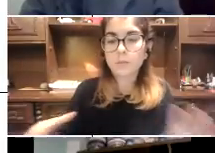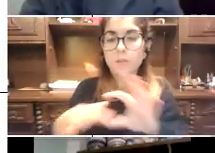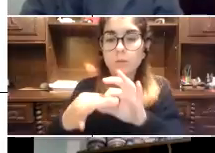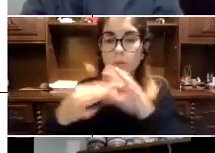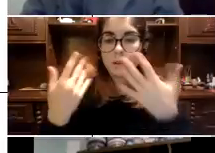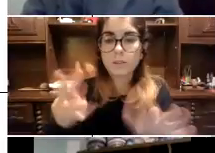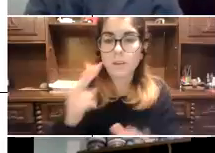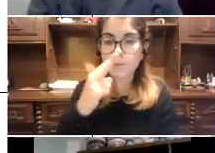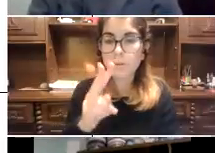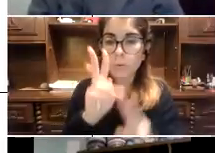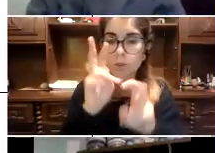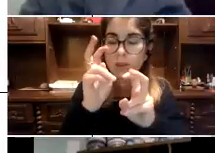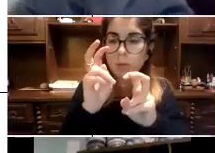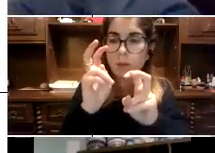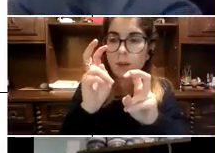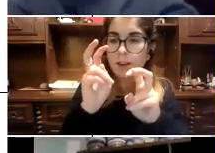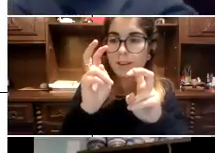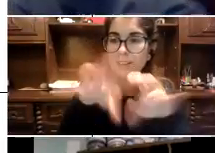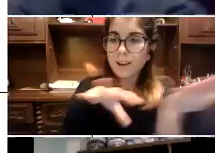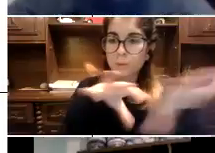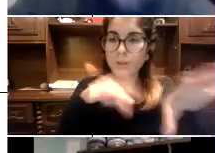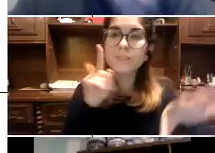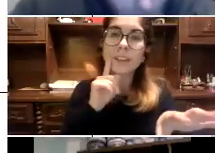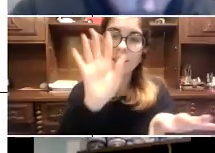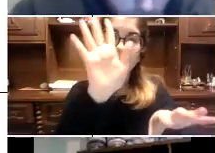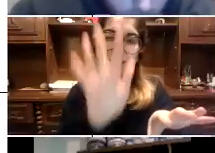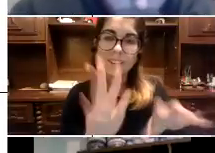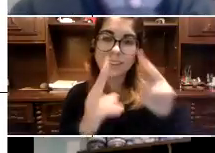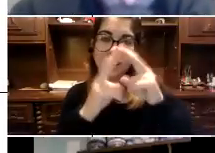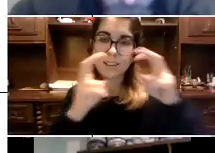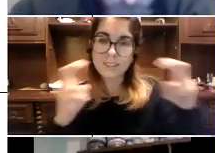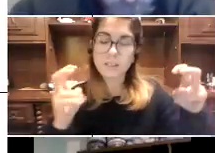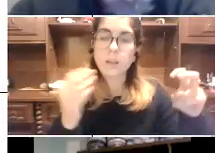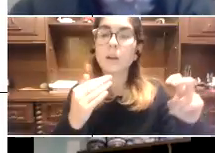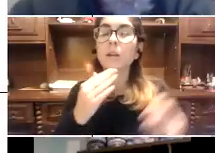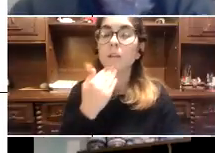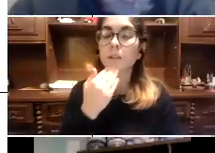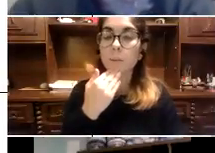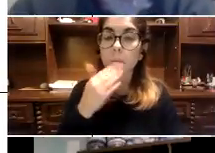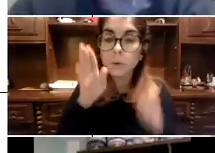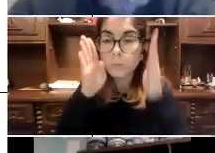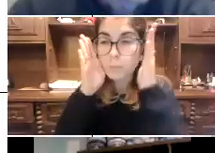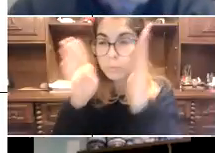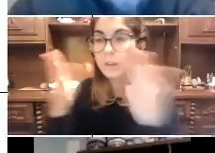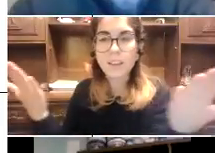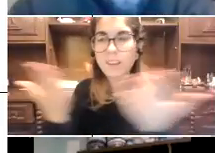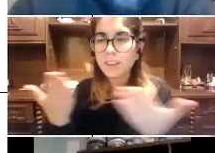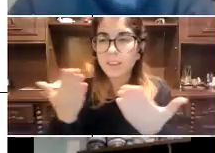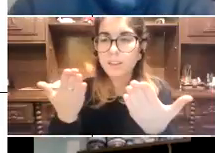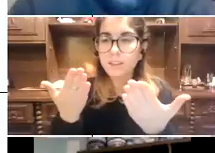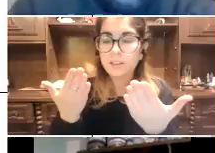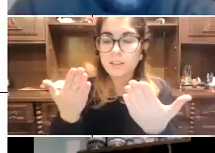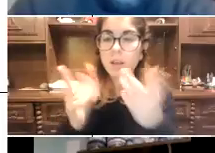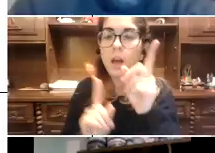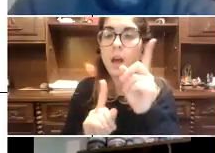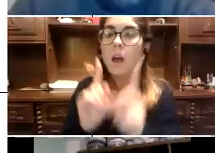que tiene que ver con la naturaleza eléctrica de la materia, pero específicamente nos vamos a concentrar en algunos